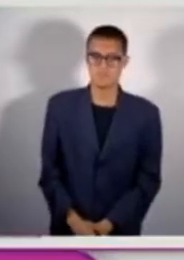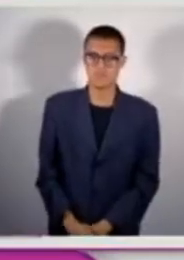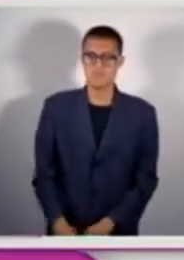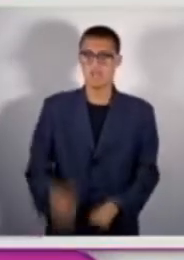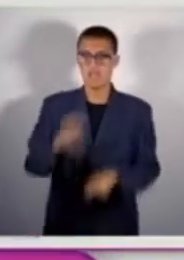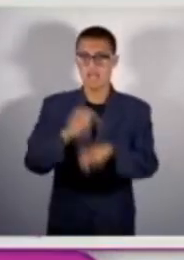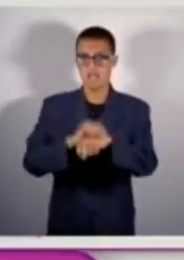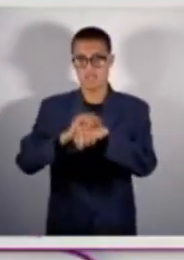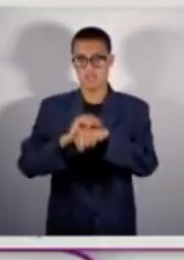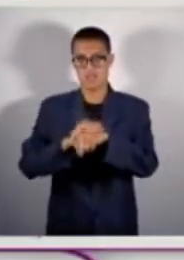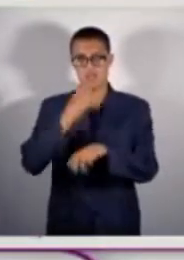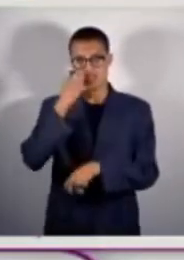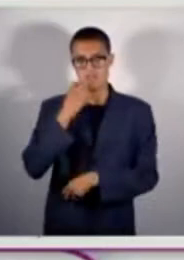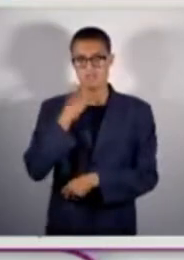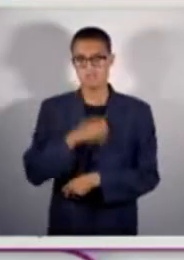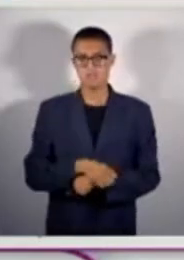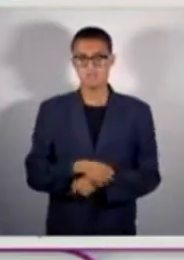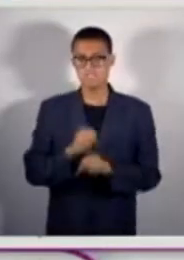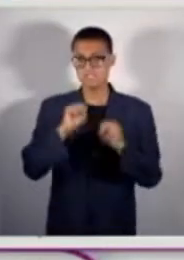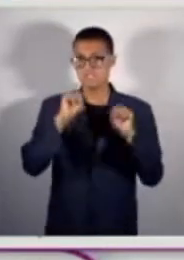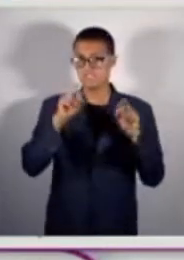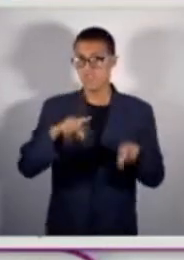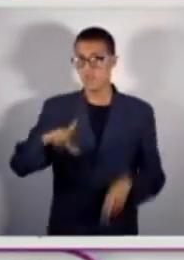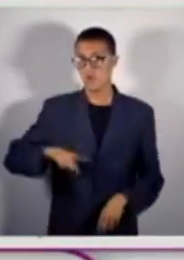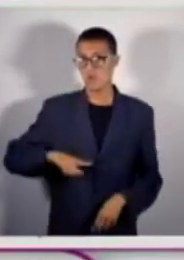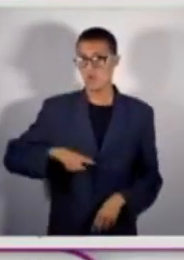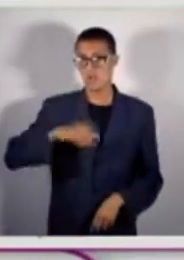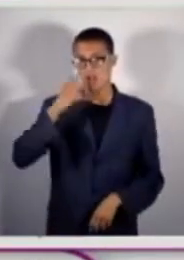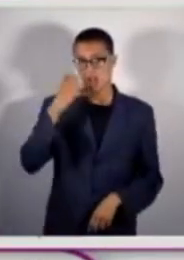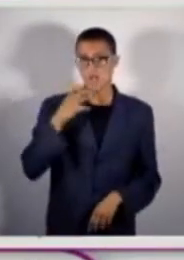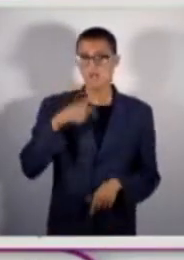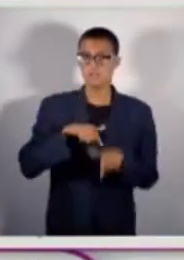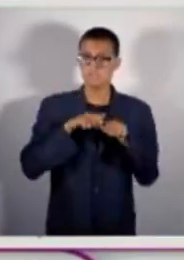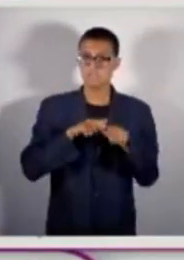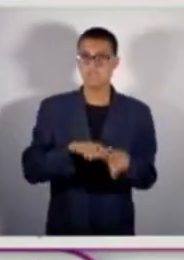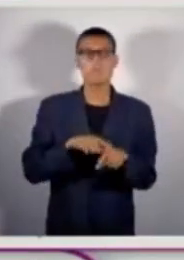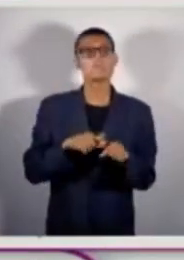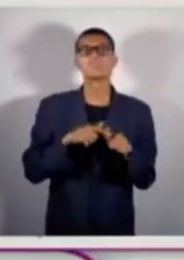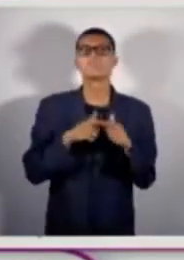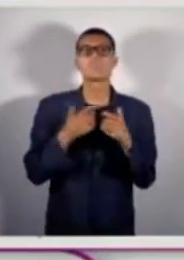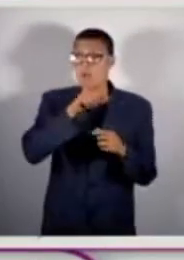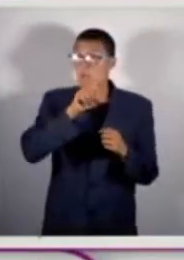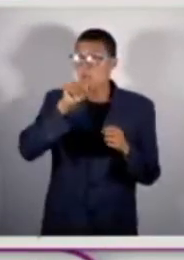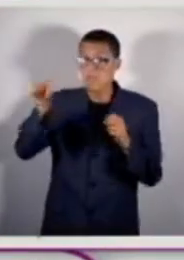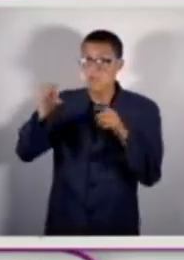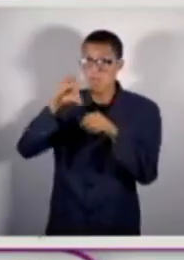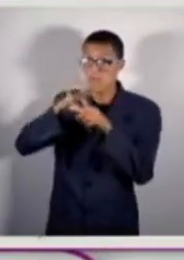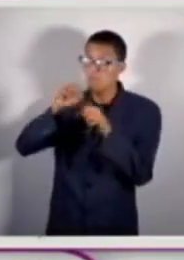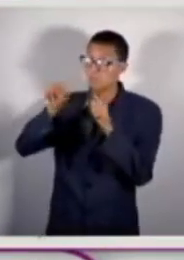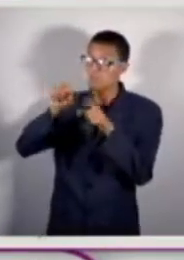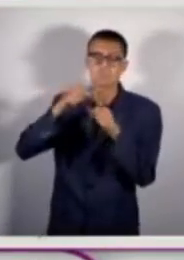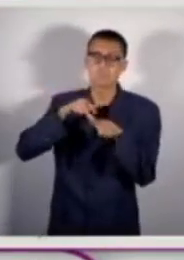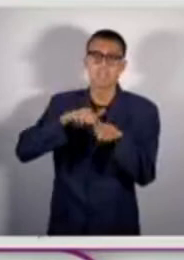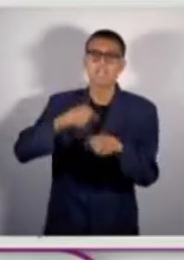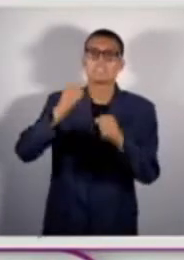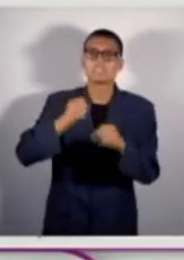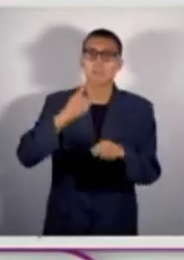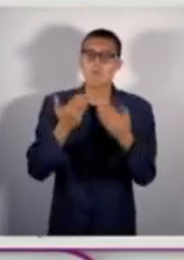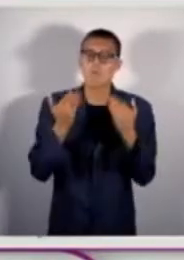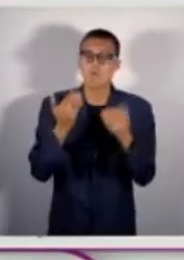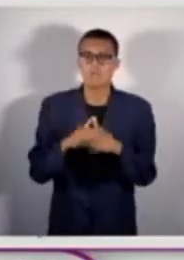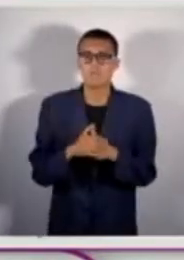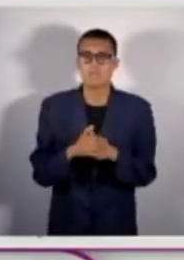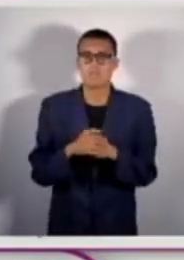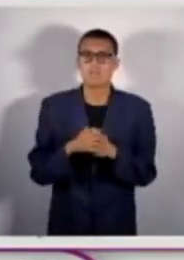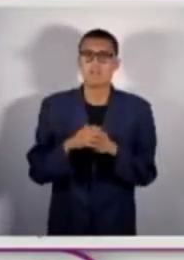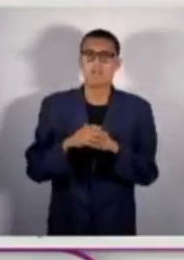Amigas y amigos leoneses, si en el gobierno de León continúan los mismos, seguirán haciendo lo mismo de siempre. Continuará la inseguridad, las extorsiones,